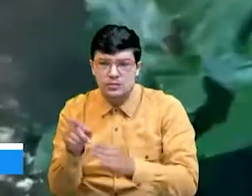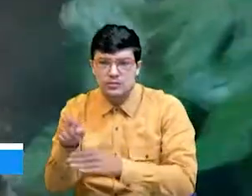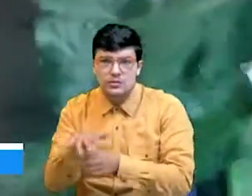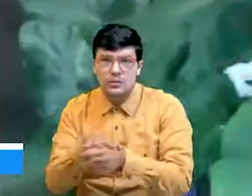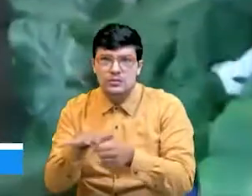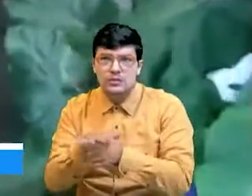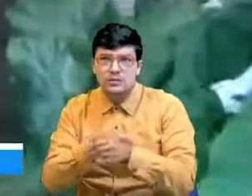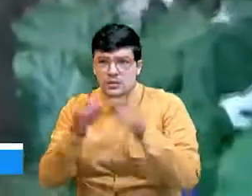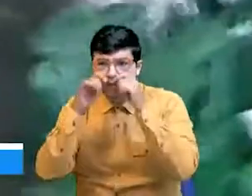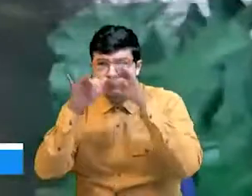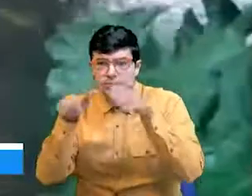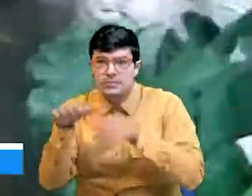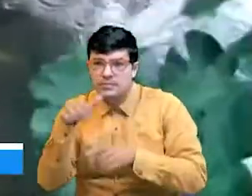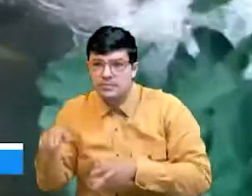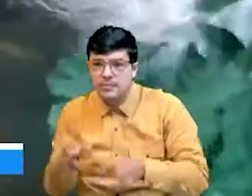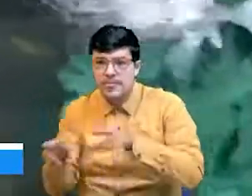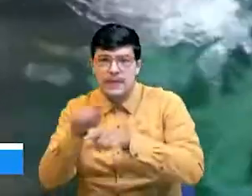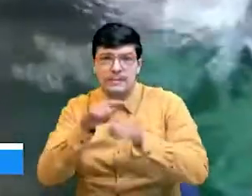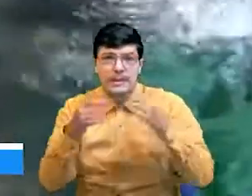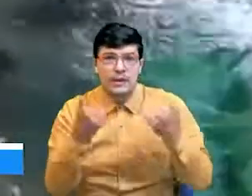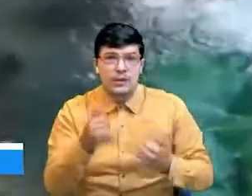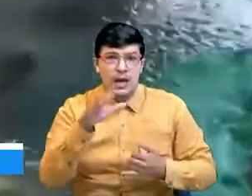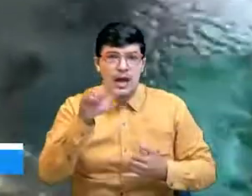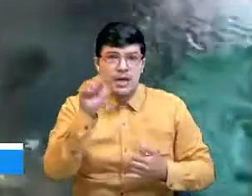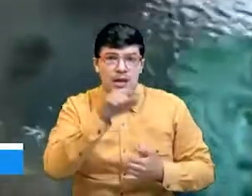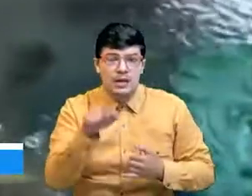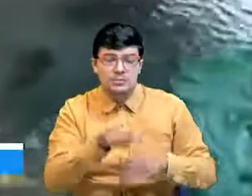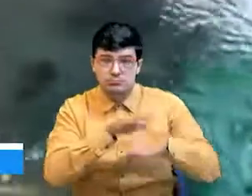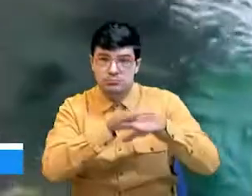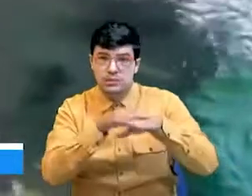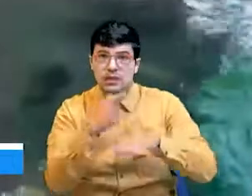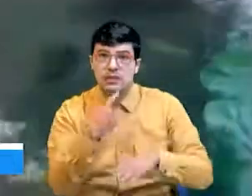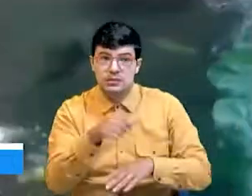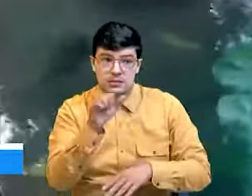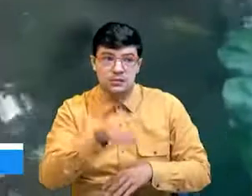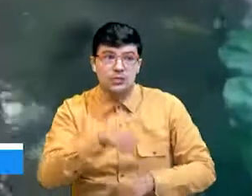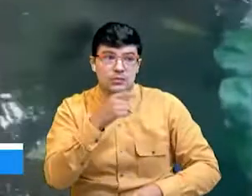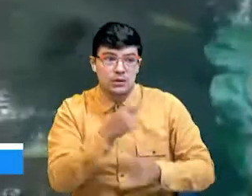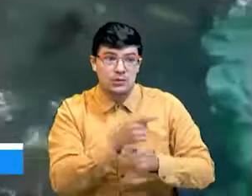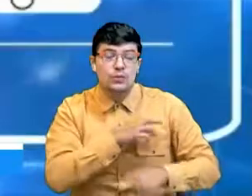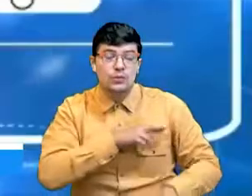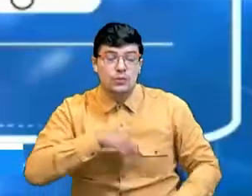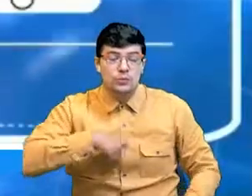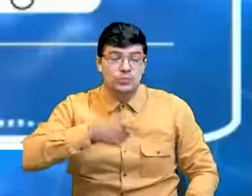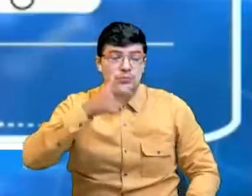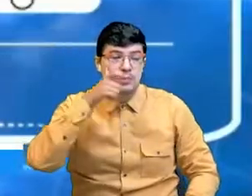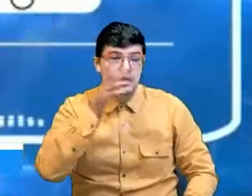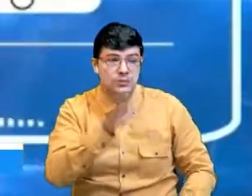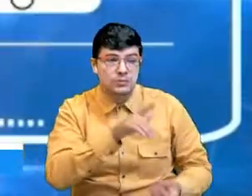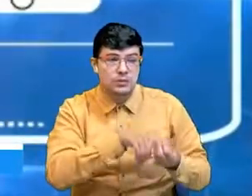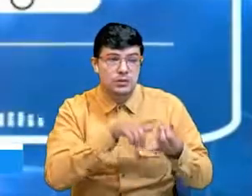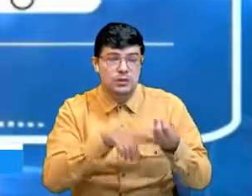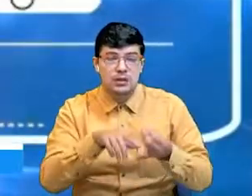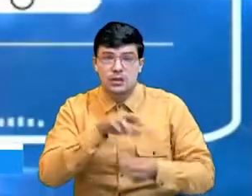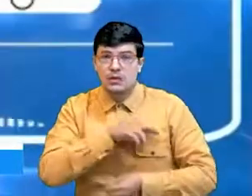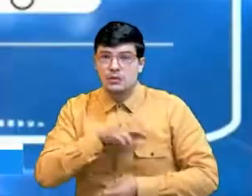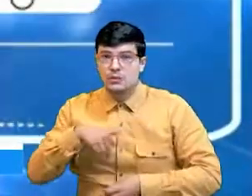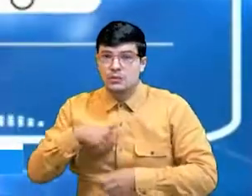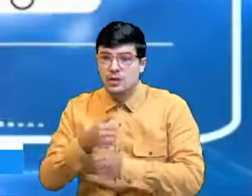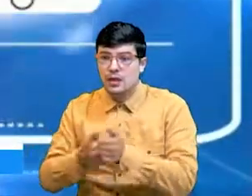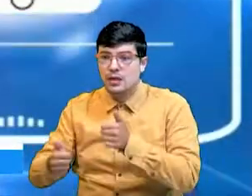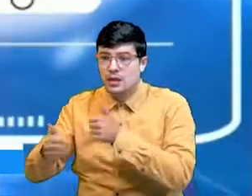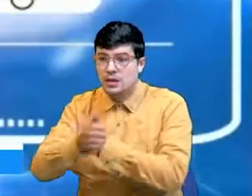de eso. Entre tanto, la CAS indicó que se viene realizando el respectivo seguimiento a este caso. Hemos adelantado los